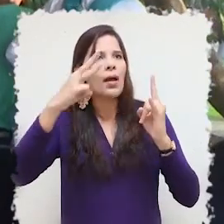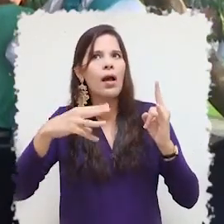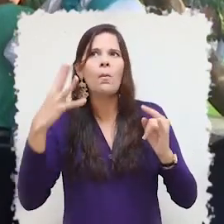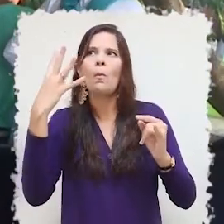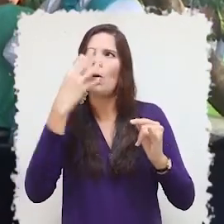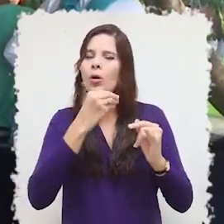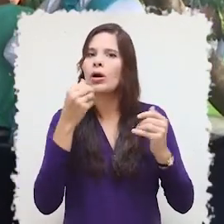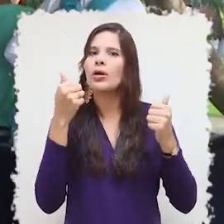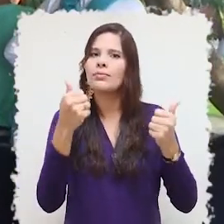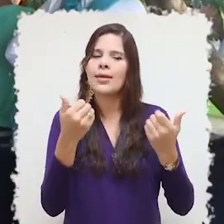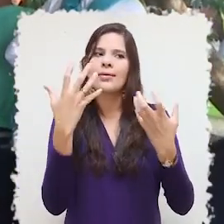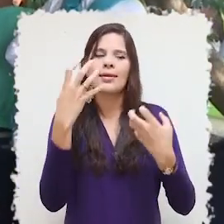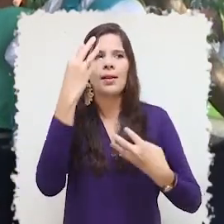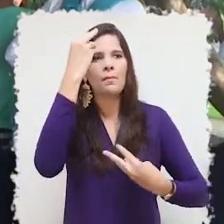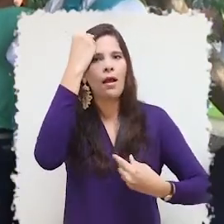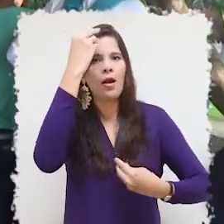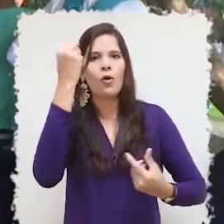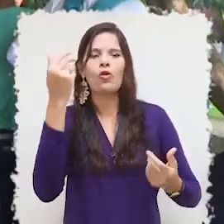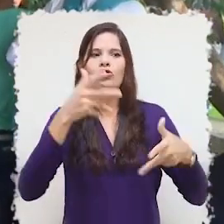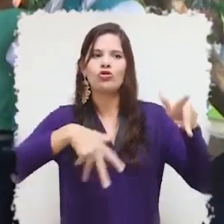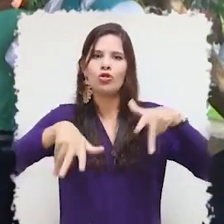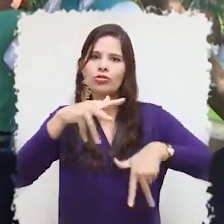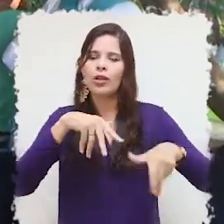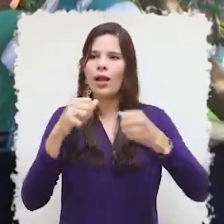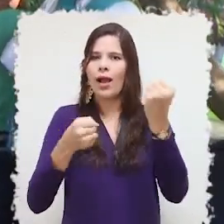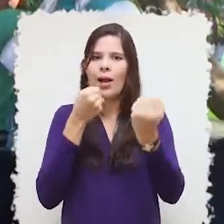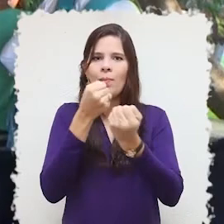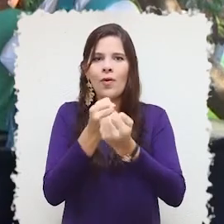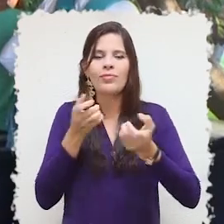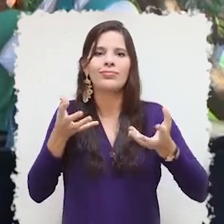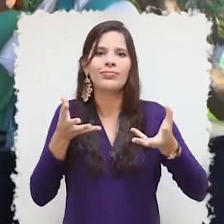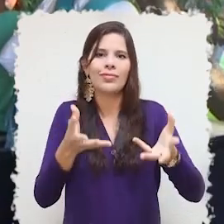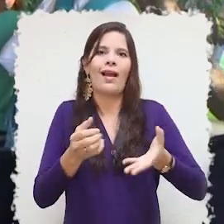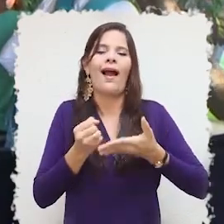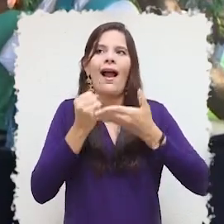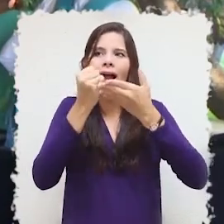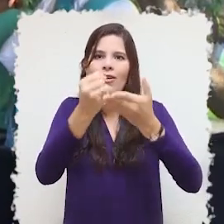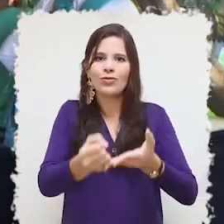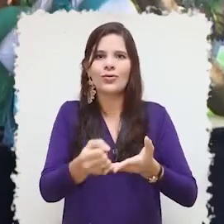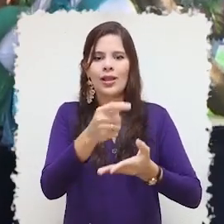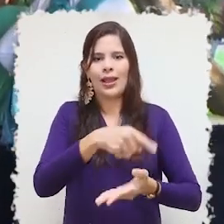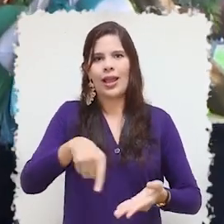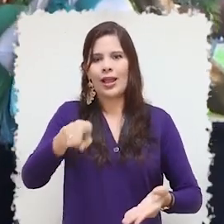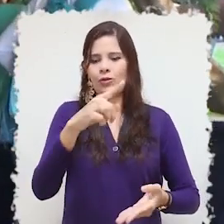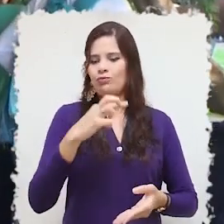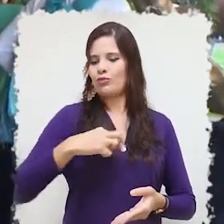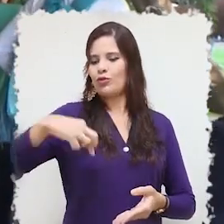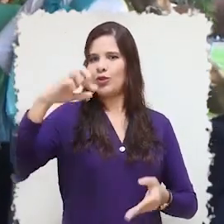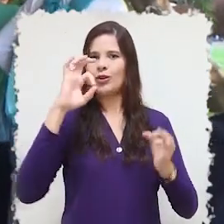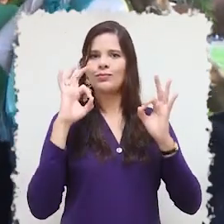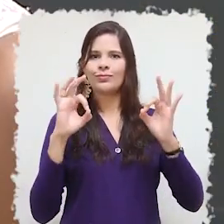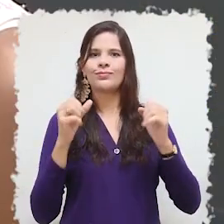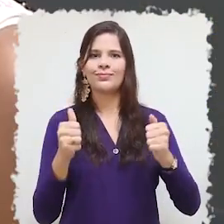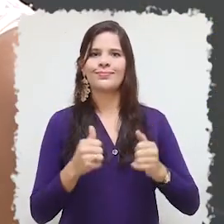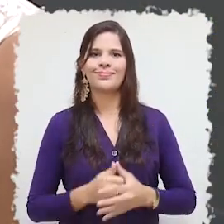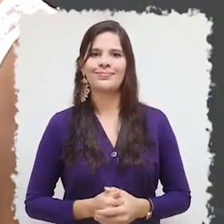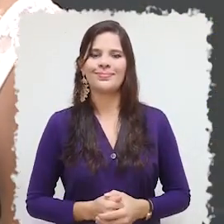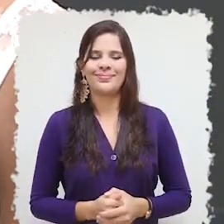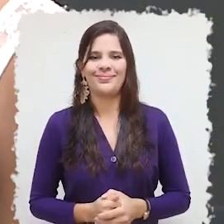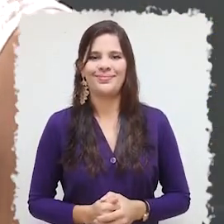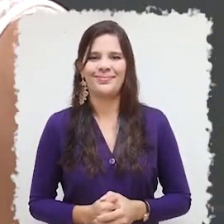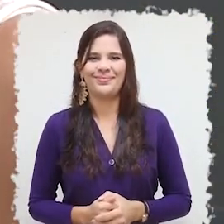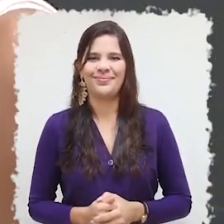está buscando generar valor social, está buscando poder construir en ellos unos profesionales íntegros.